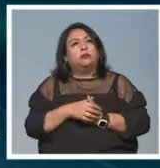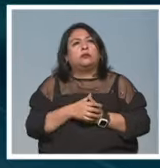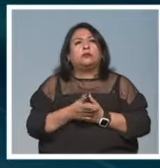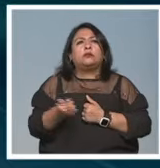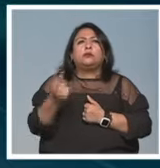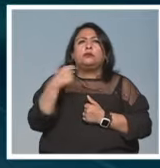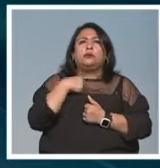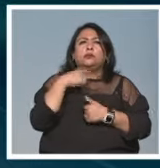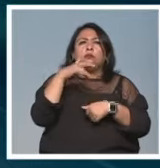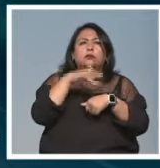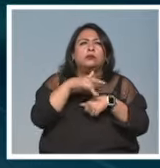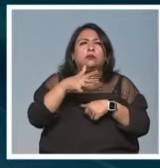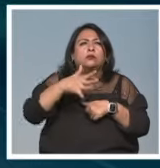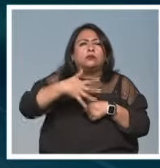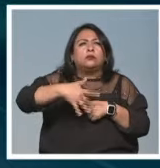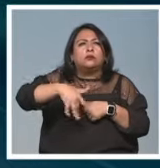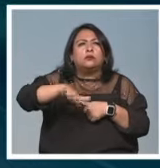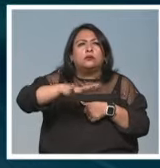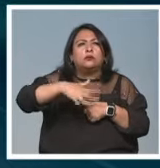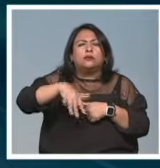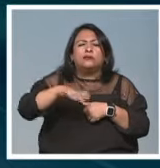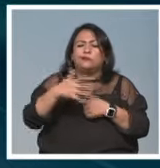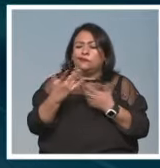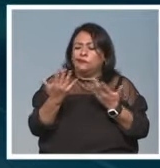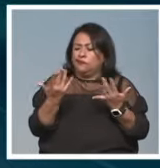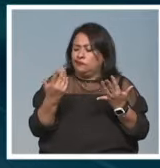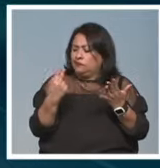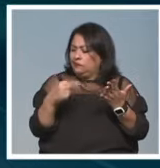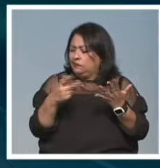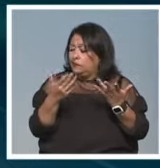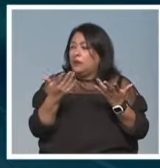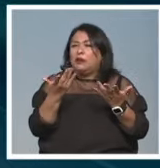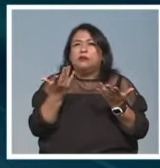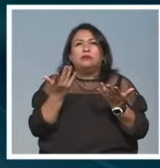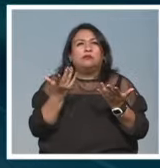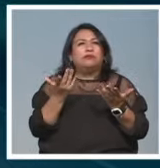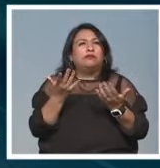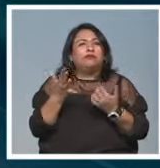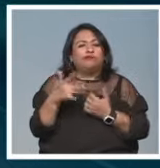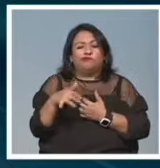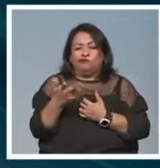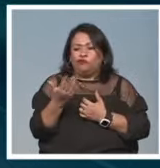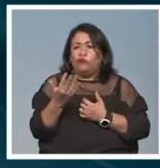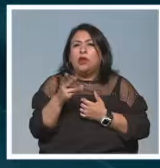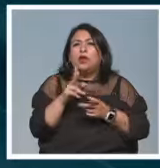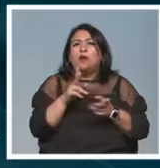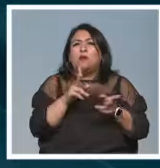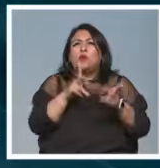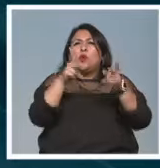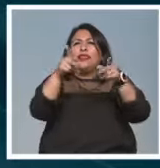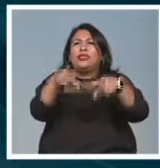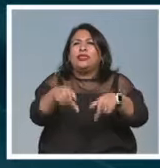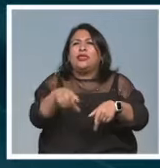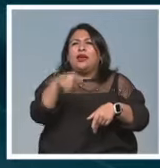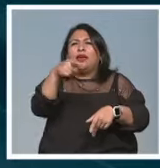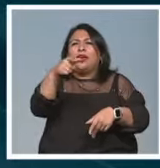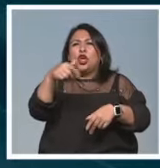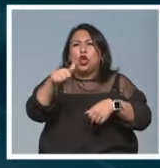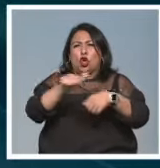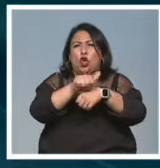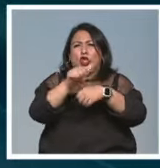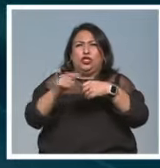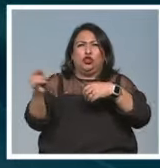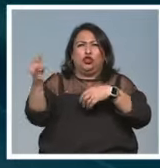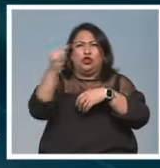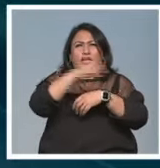tocó buscar unas, ¿cómo se llaman? Unas piezas de un puente vehicular